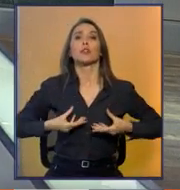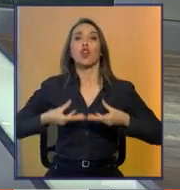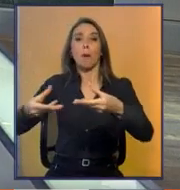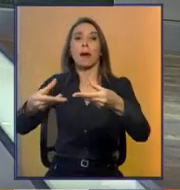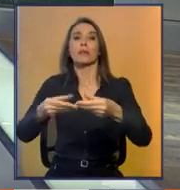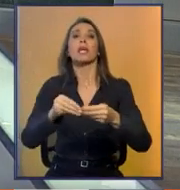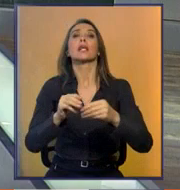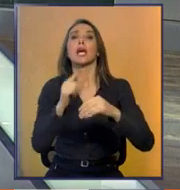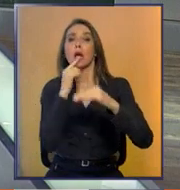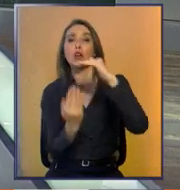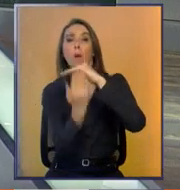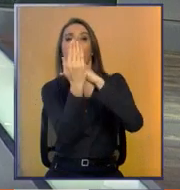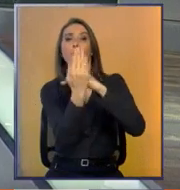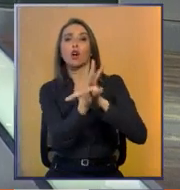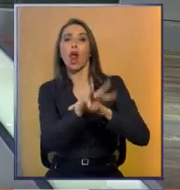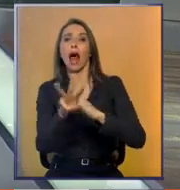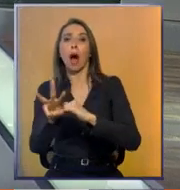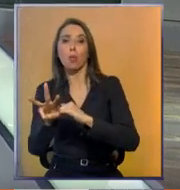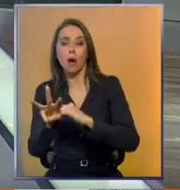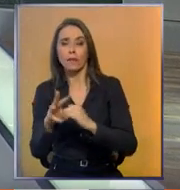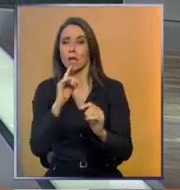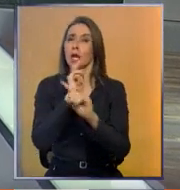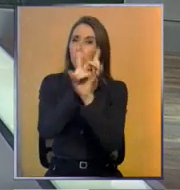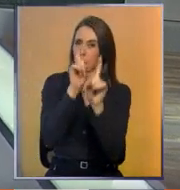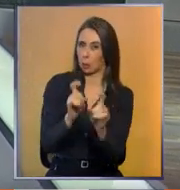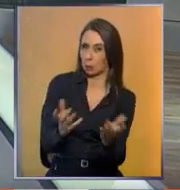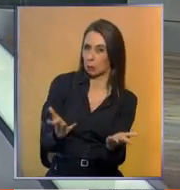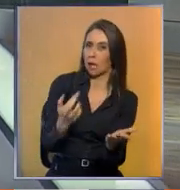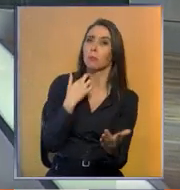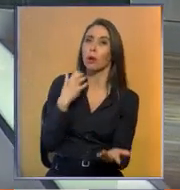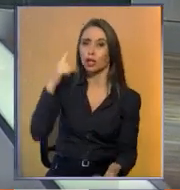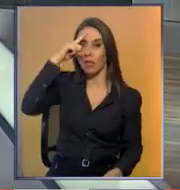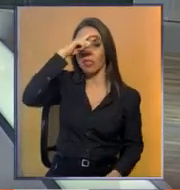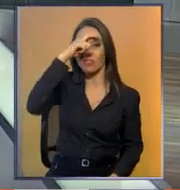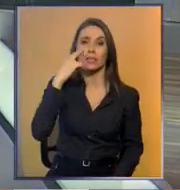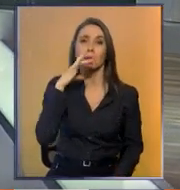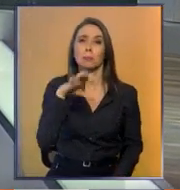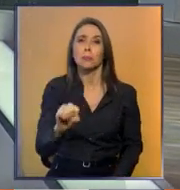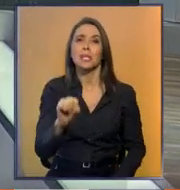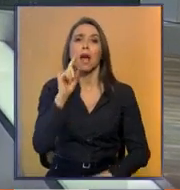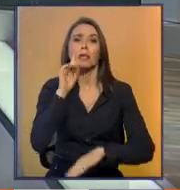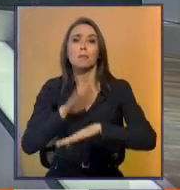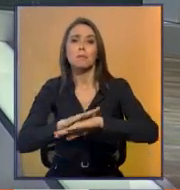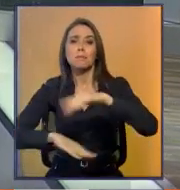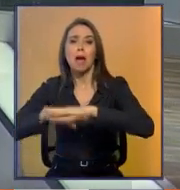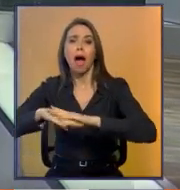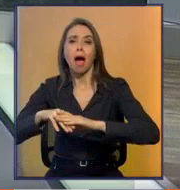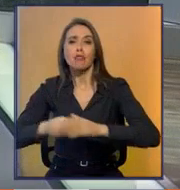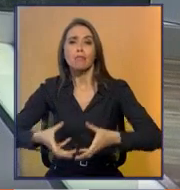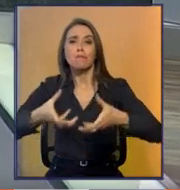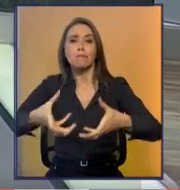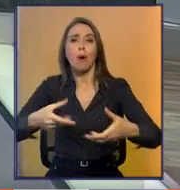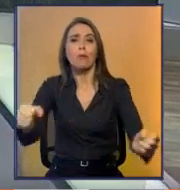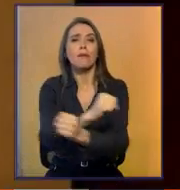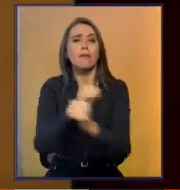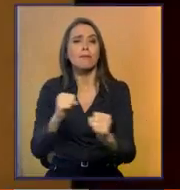web. Cabe preguntarse entonces, ¿por qué es tan difícil dar con los autores de este tipo de